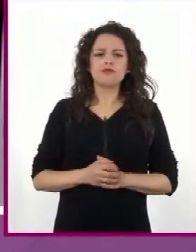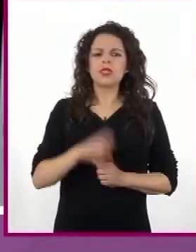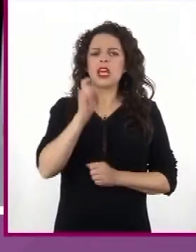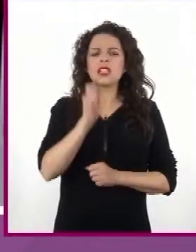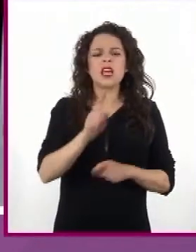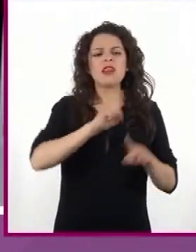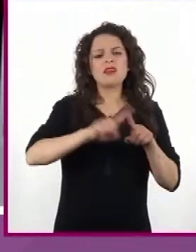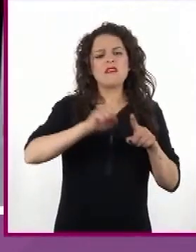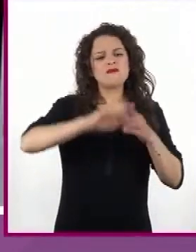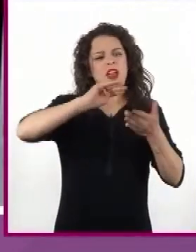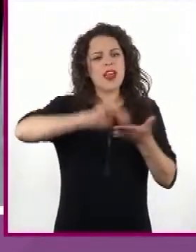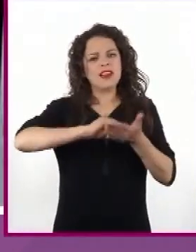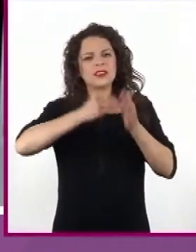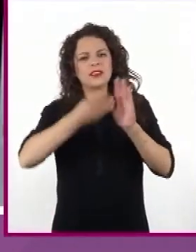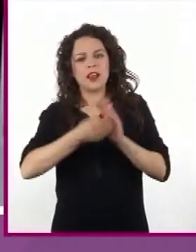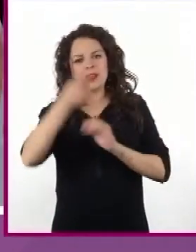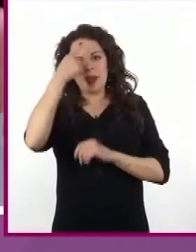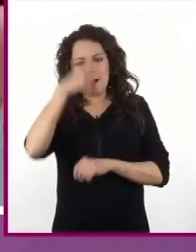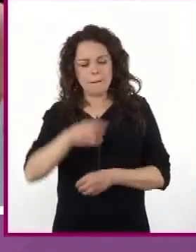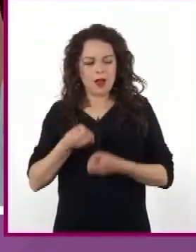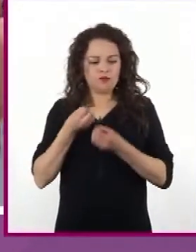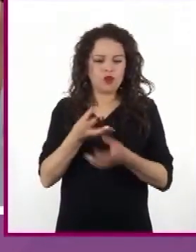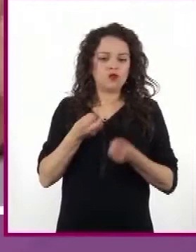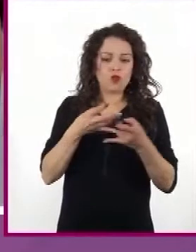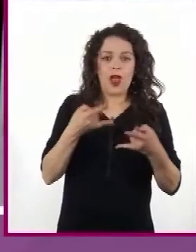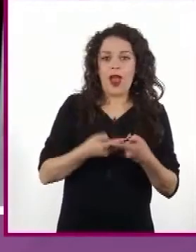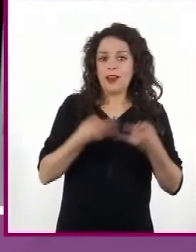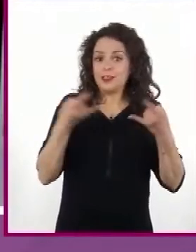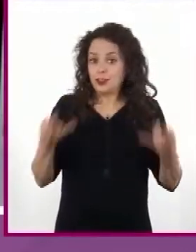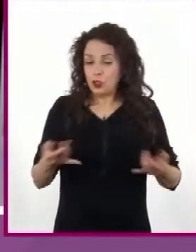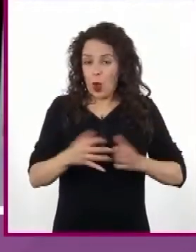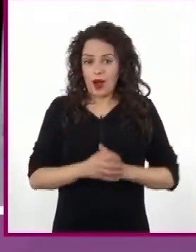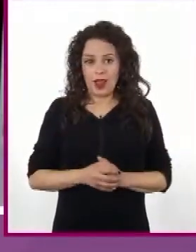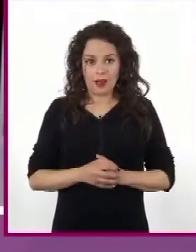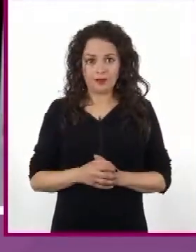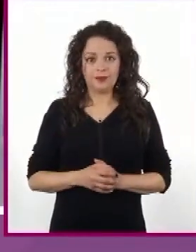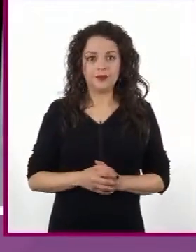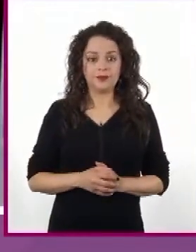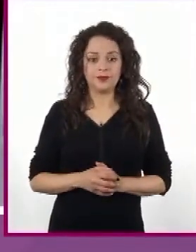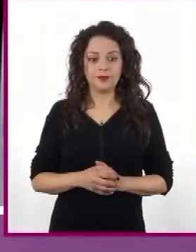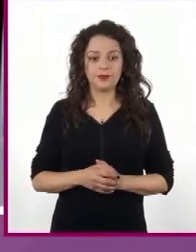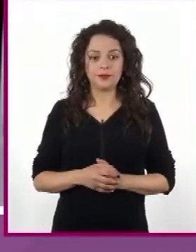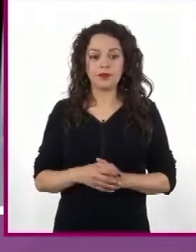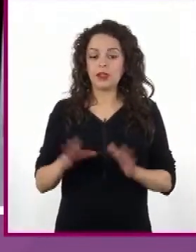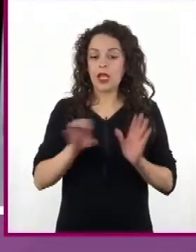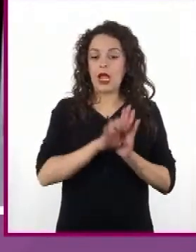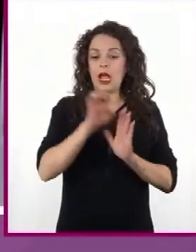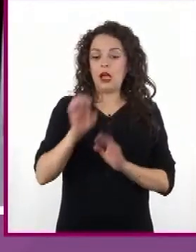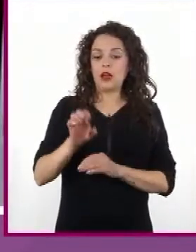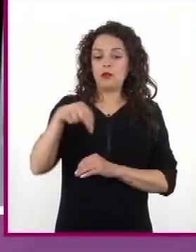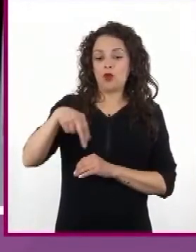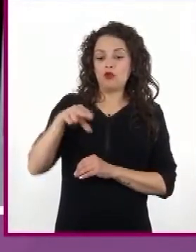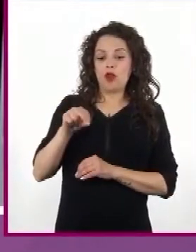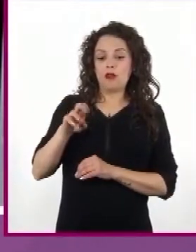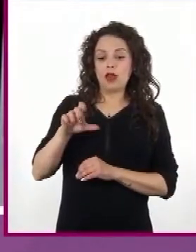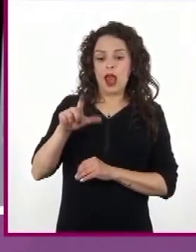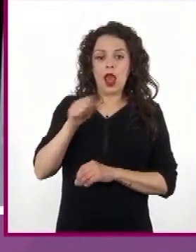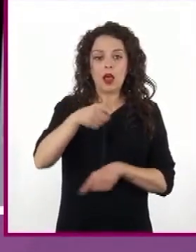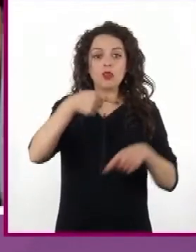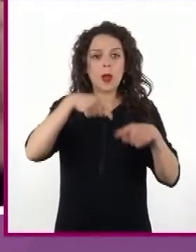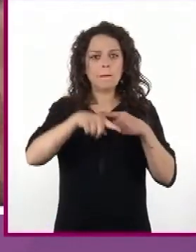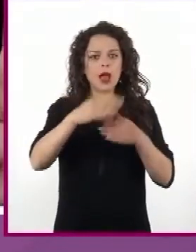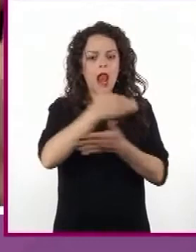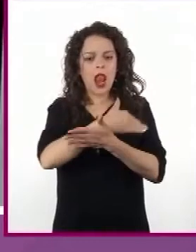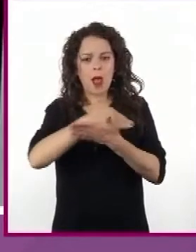narrativa de ficción para escribir una obra de no ficción. Por ejemplo, si en una novela tú empiezas a la mitad y